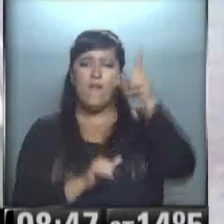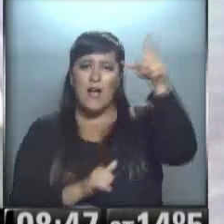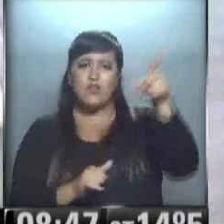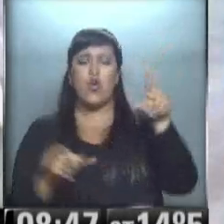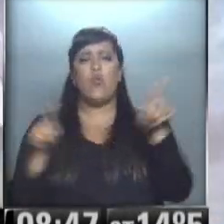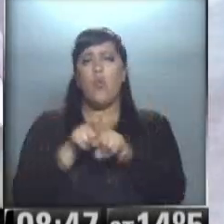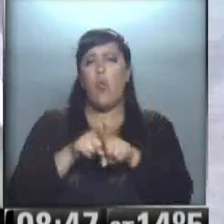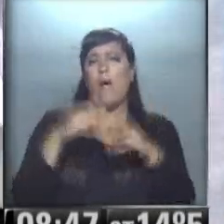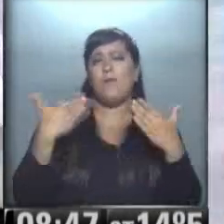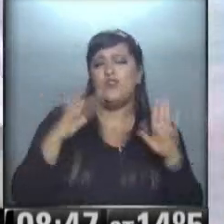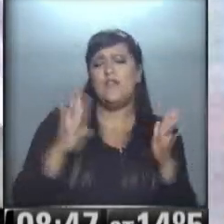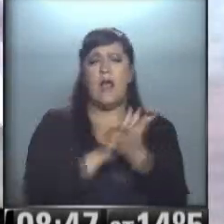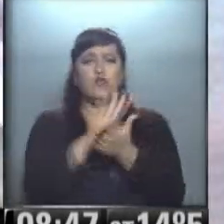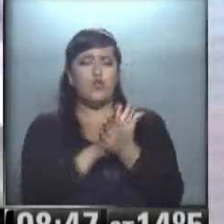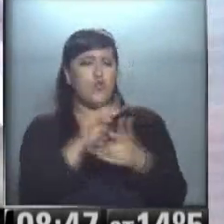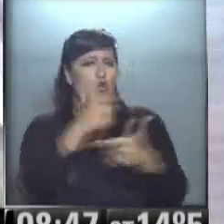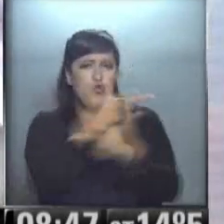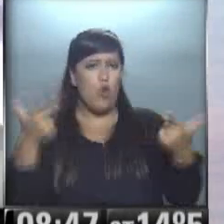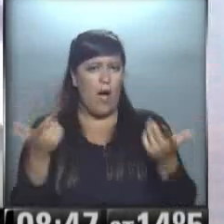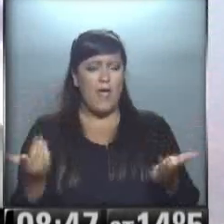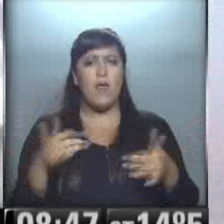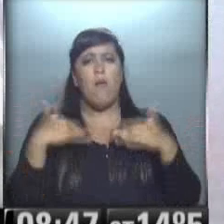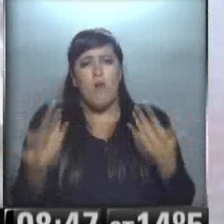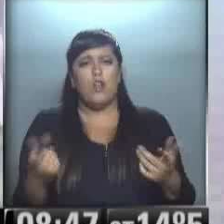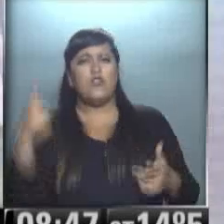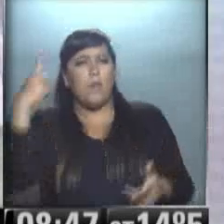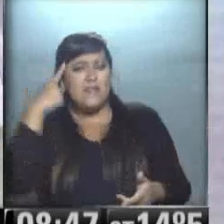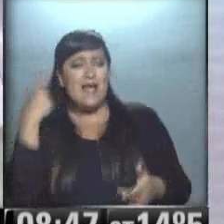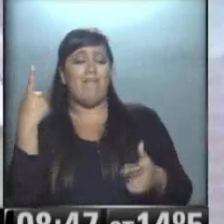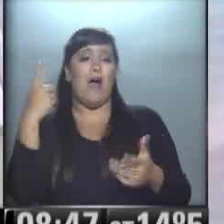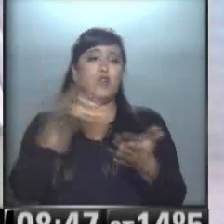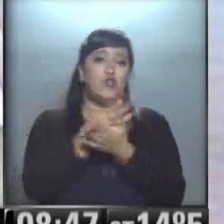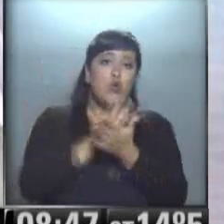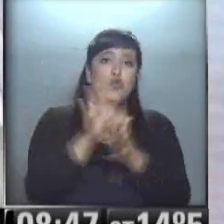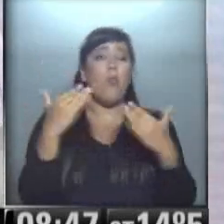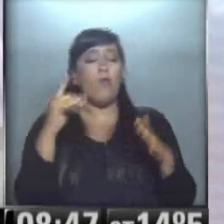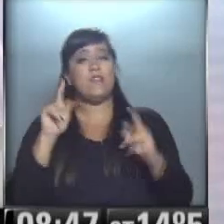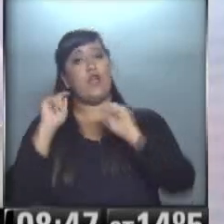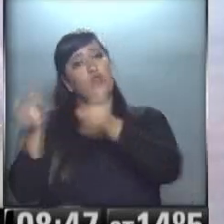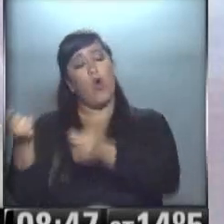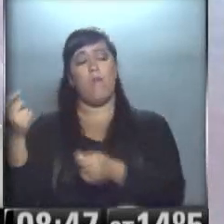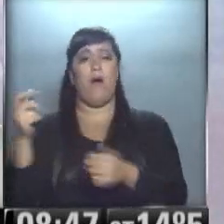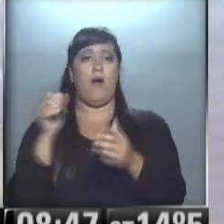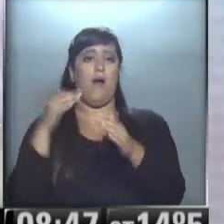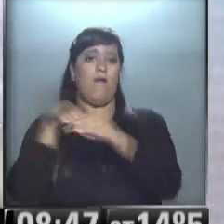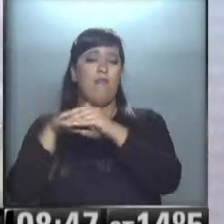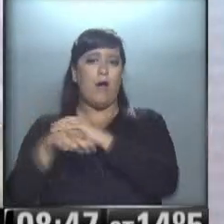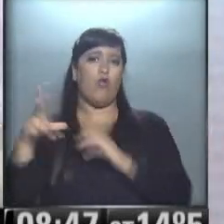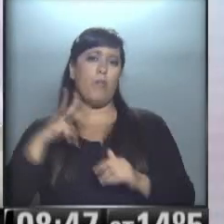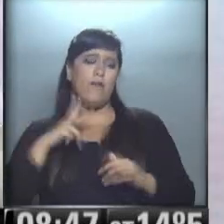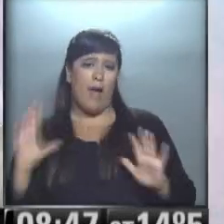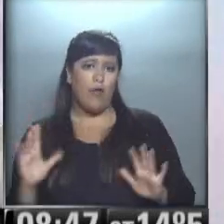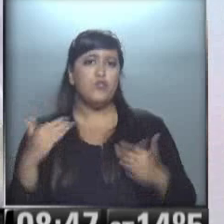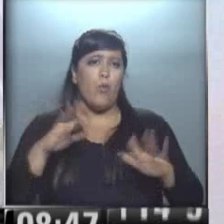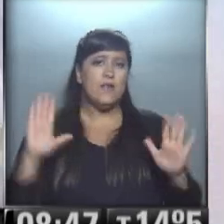posibilidad de solución a este problema por eso que se especulaba tanto de una solución que viniera de terceros de algún acuerdo entre privados que era lo